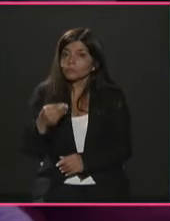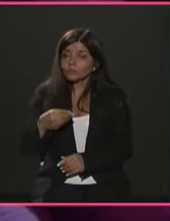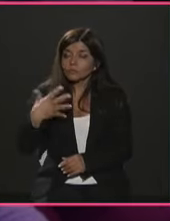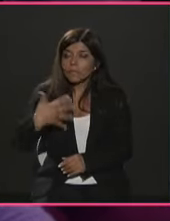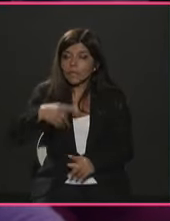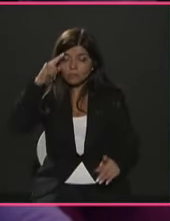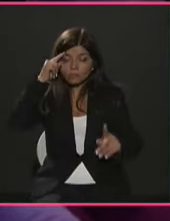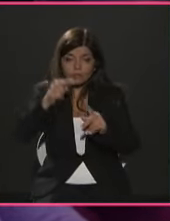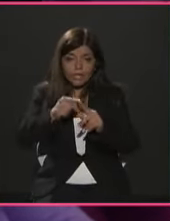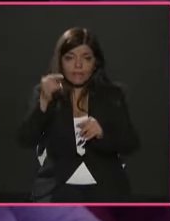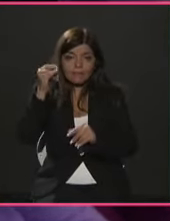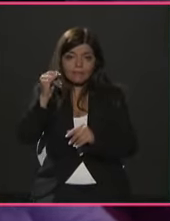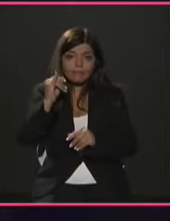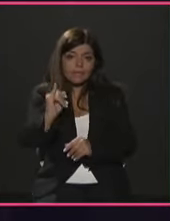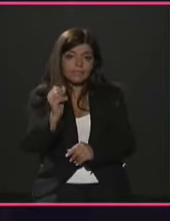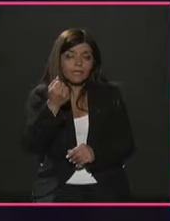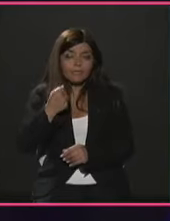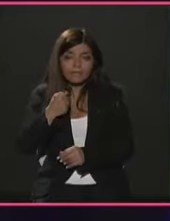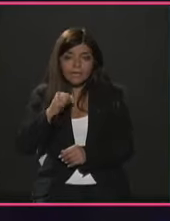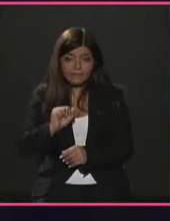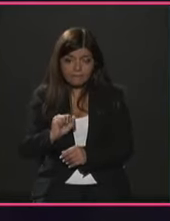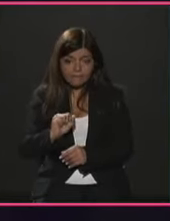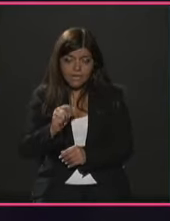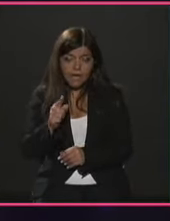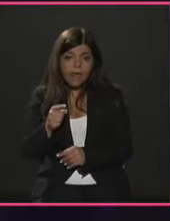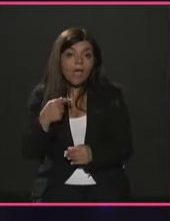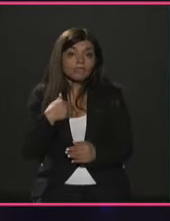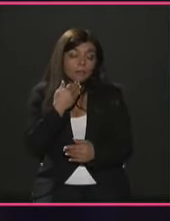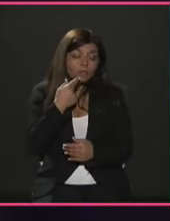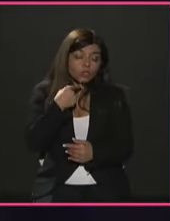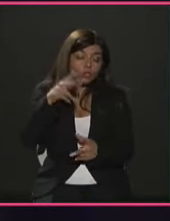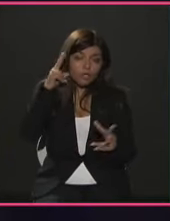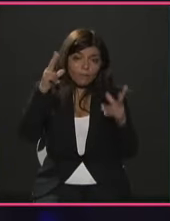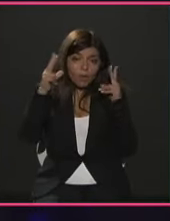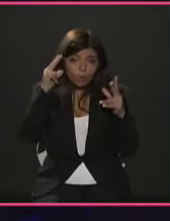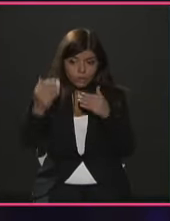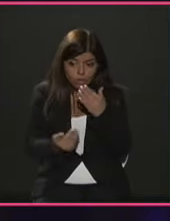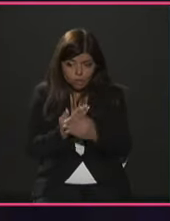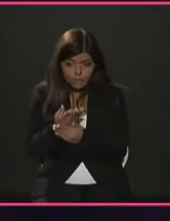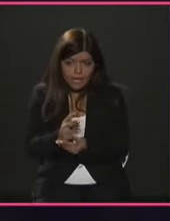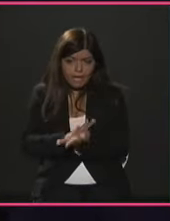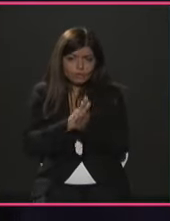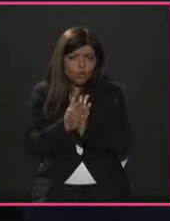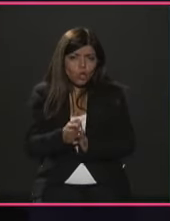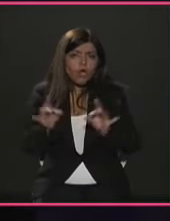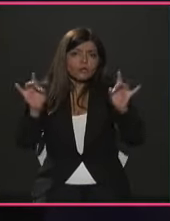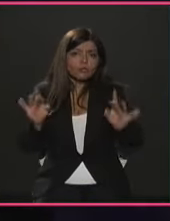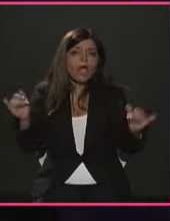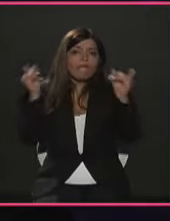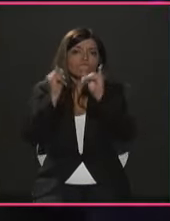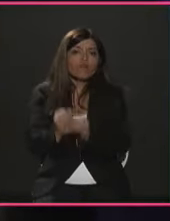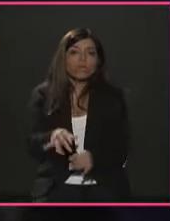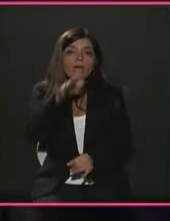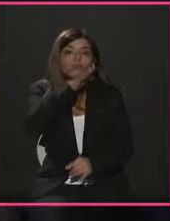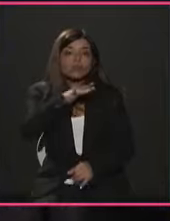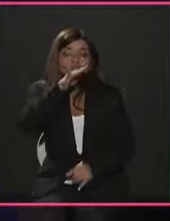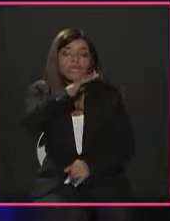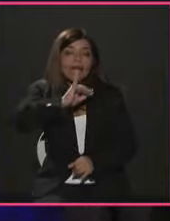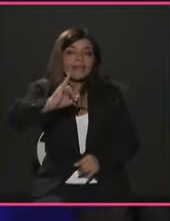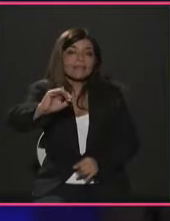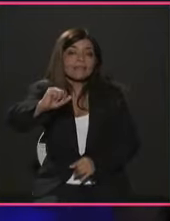en sí de la Inteligencia artificial pero es también lo que hemos estado escuchando desde esta mañana una manera de utilizar la